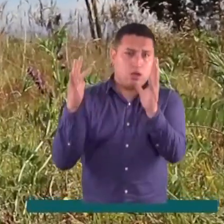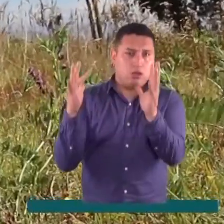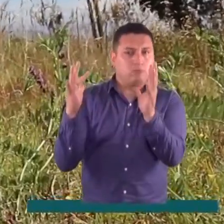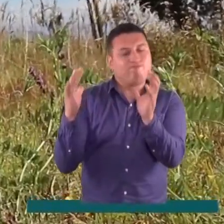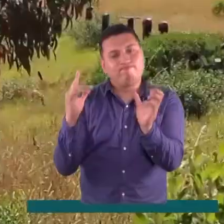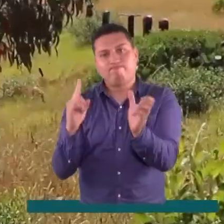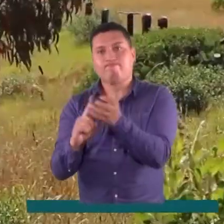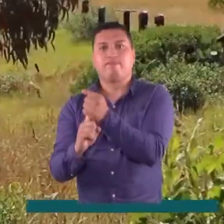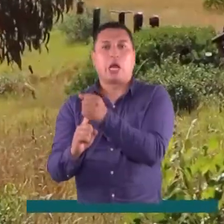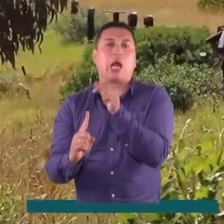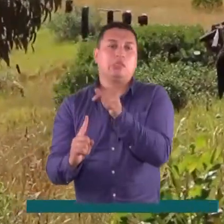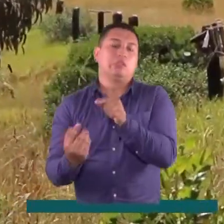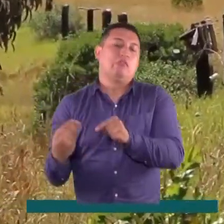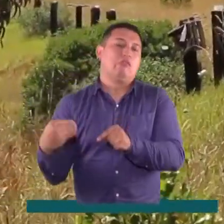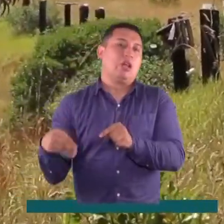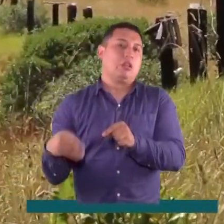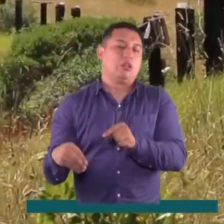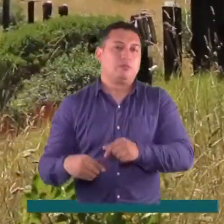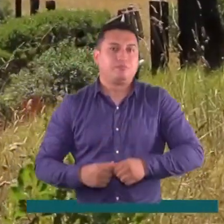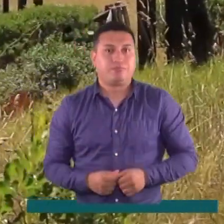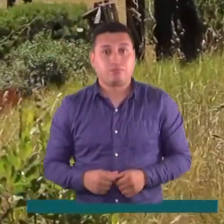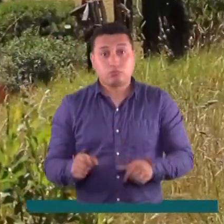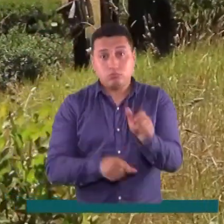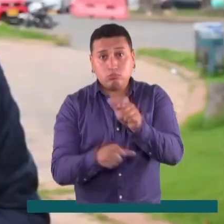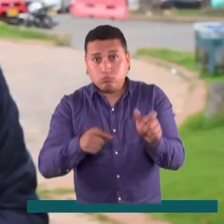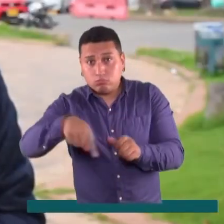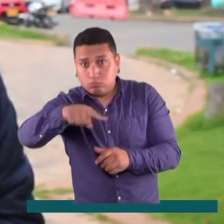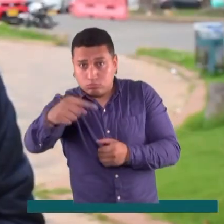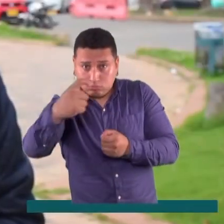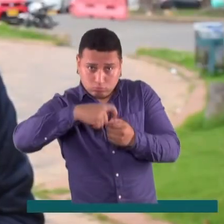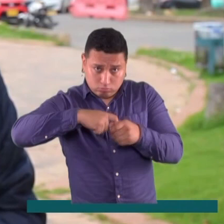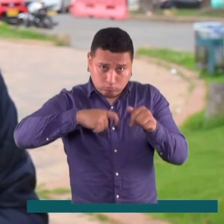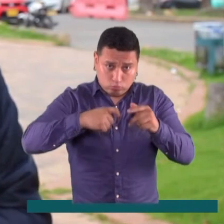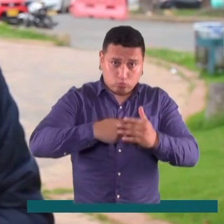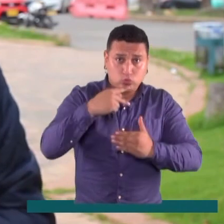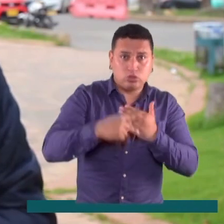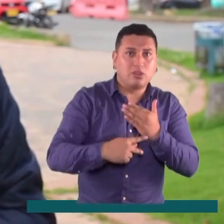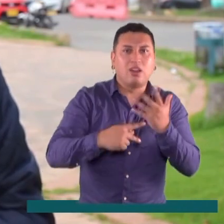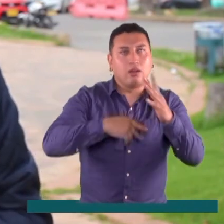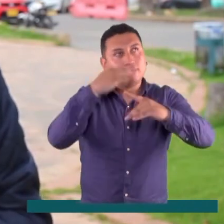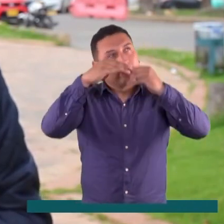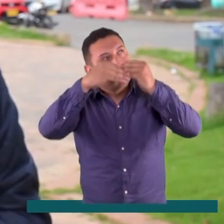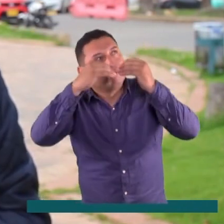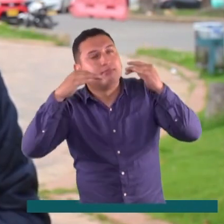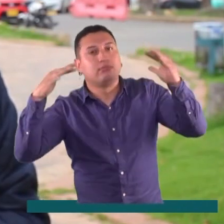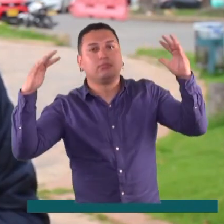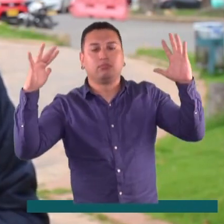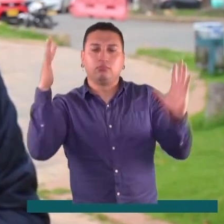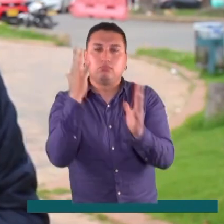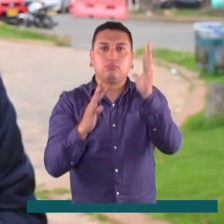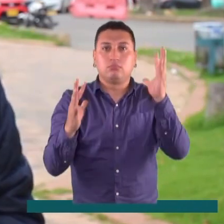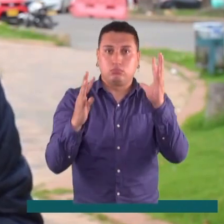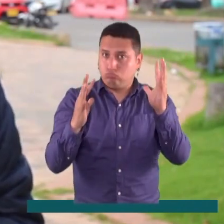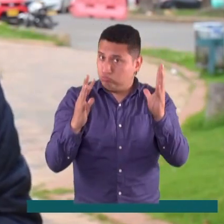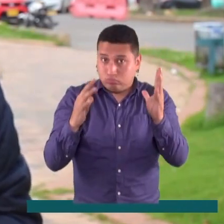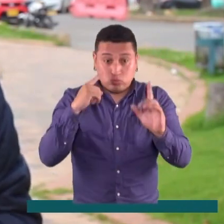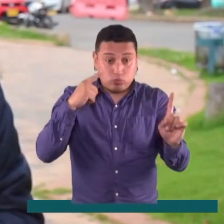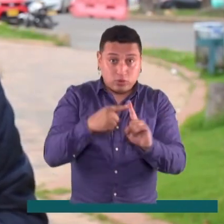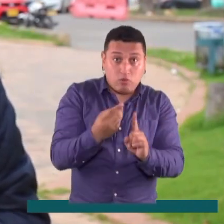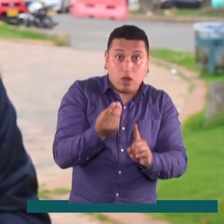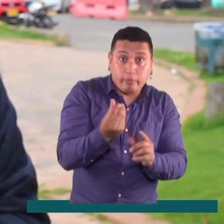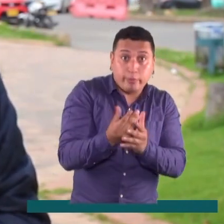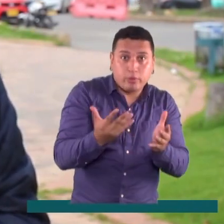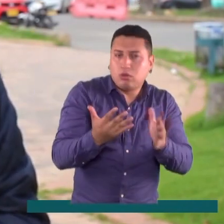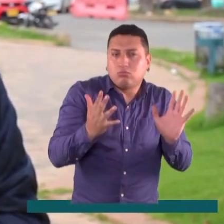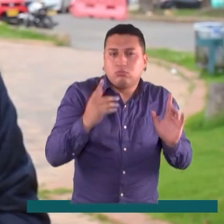un bosque frondoso y lleno de vida sea una realidad. Cualquier persona se puede vincular al proyecto Cielo Abierto. No persiguen